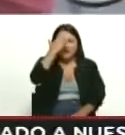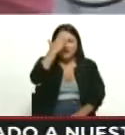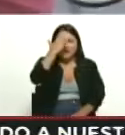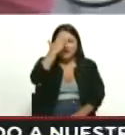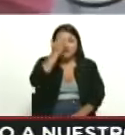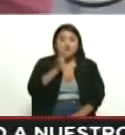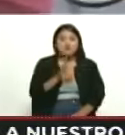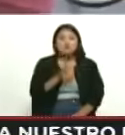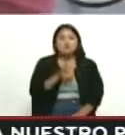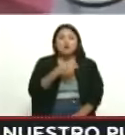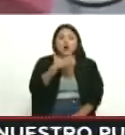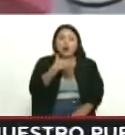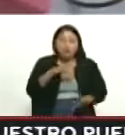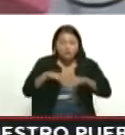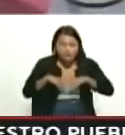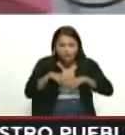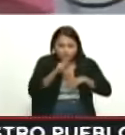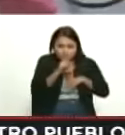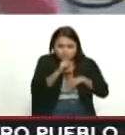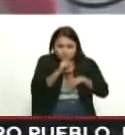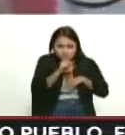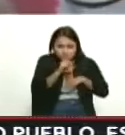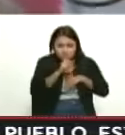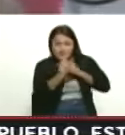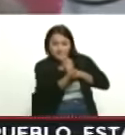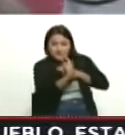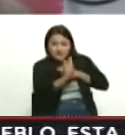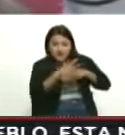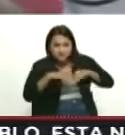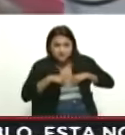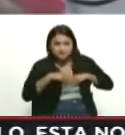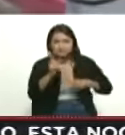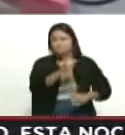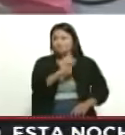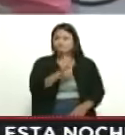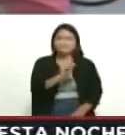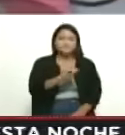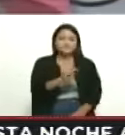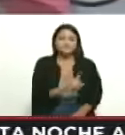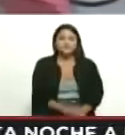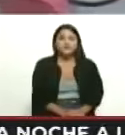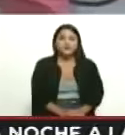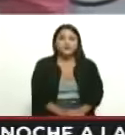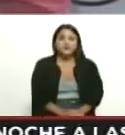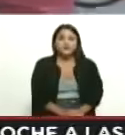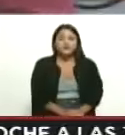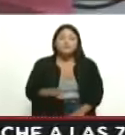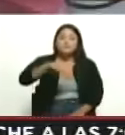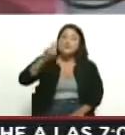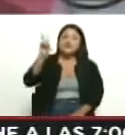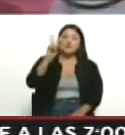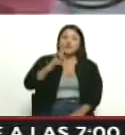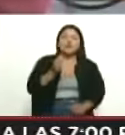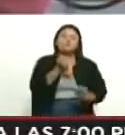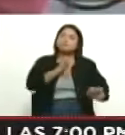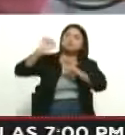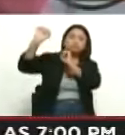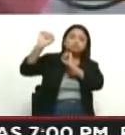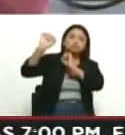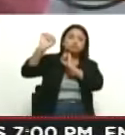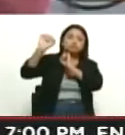no se arrodilla ante nadie, sea quien sea, sea el imperio más poderoso del mundo. Nosotros no sabemos